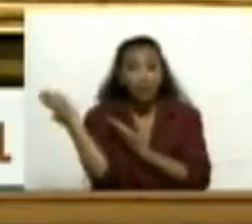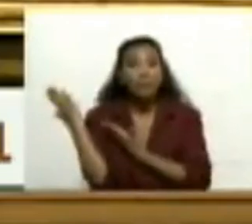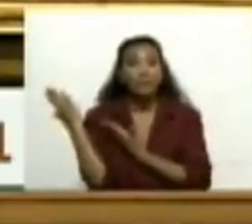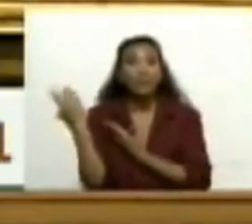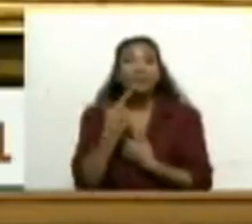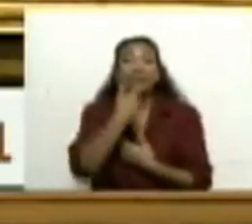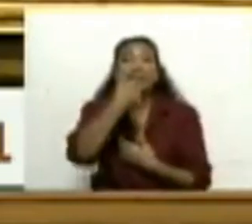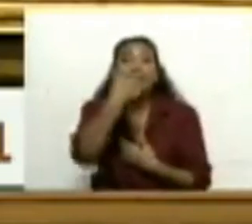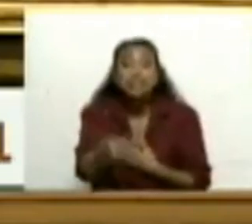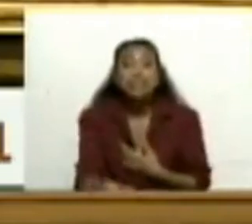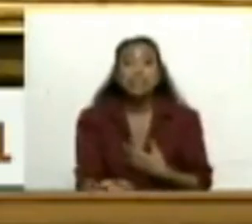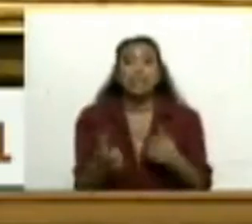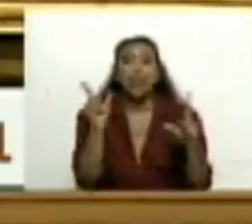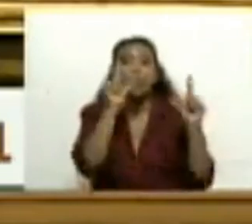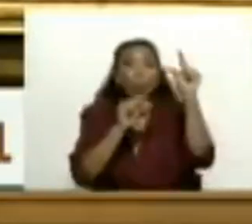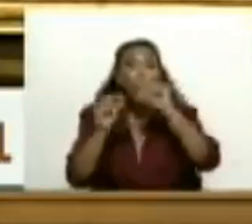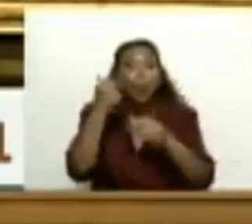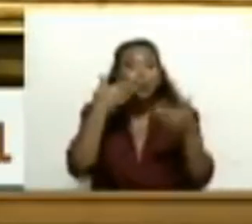de siempre, ¿ves?